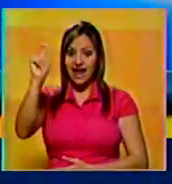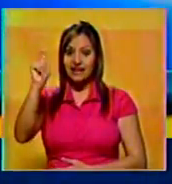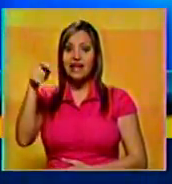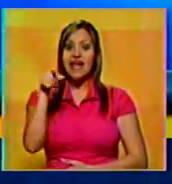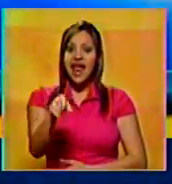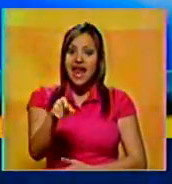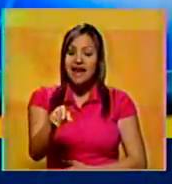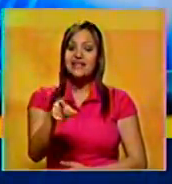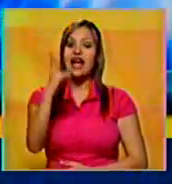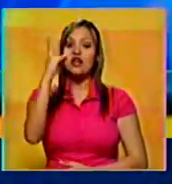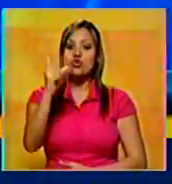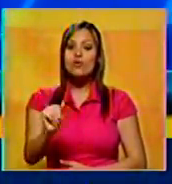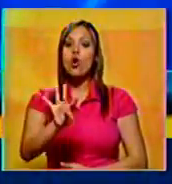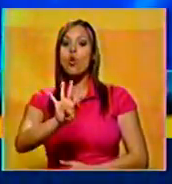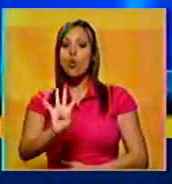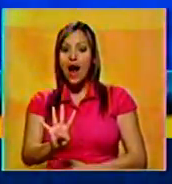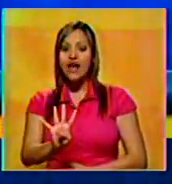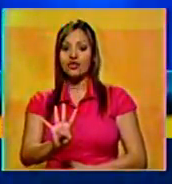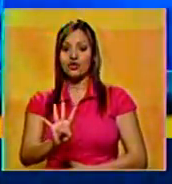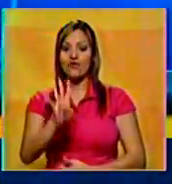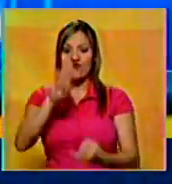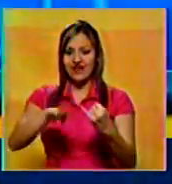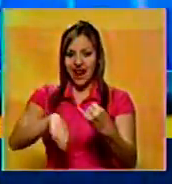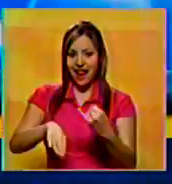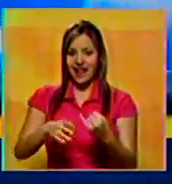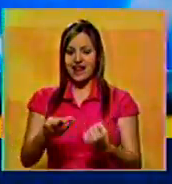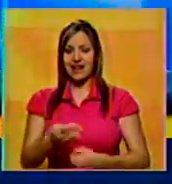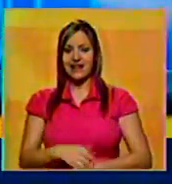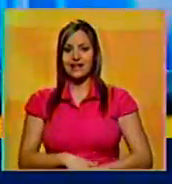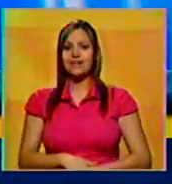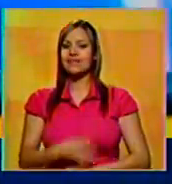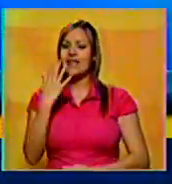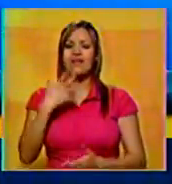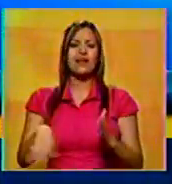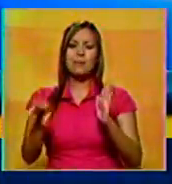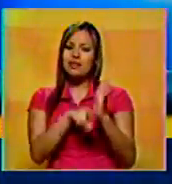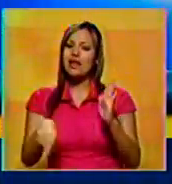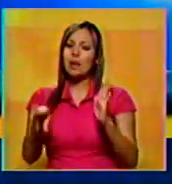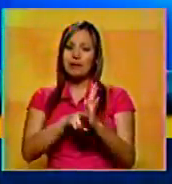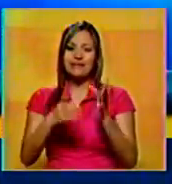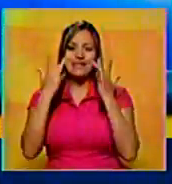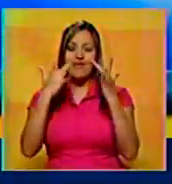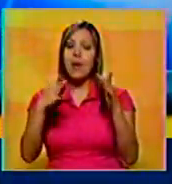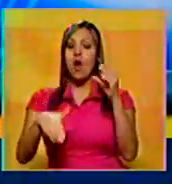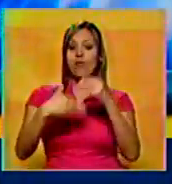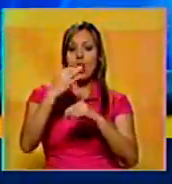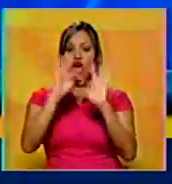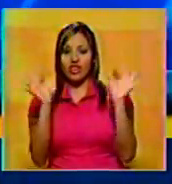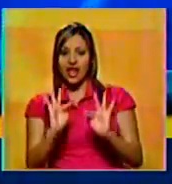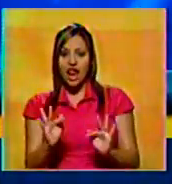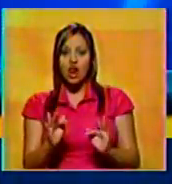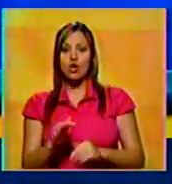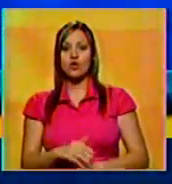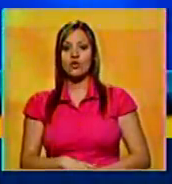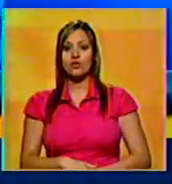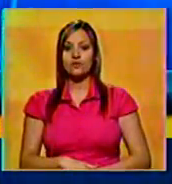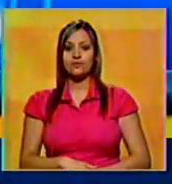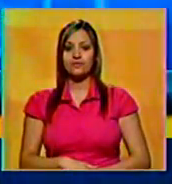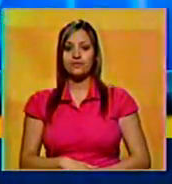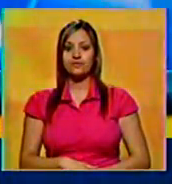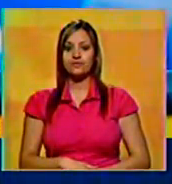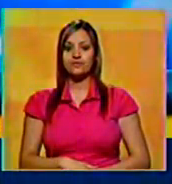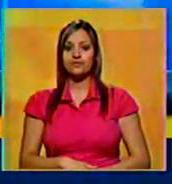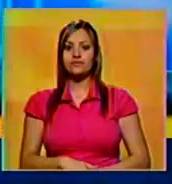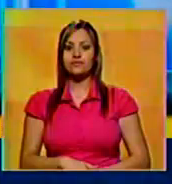ella quedó de cuarta finalista. Ya hemos visto una y otra vez numerosas imágenes de ella como modelo, de ella en sus desfiles de Miss